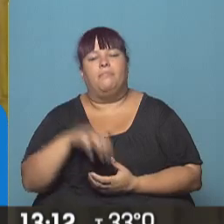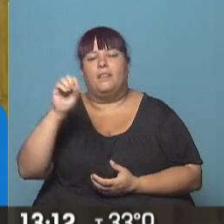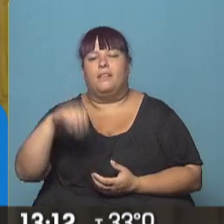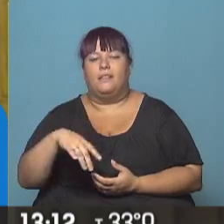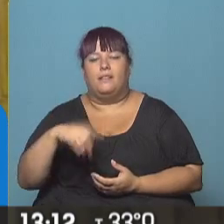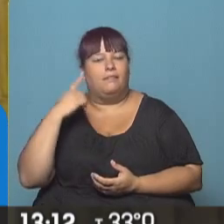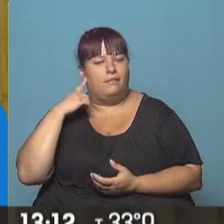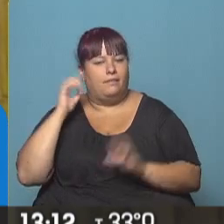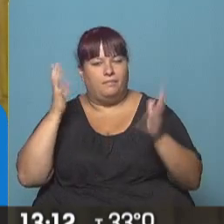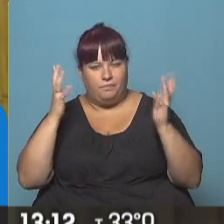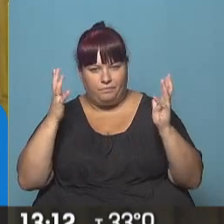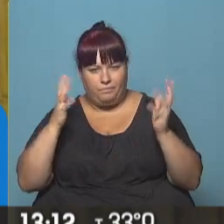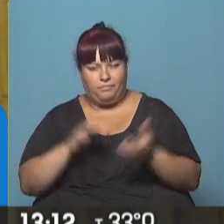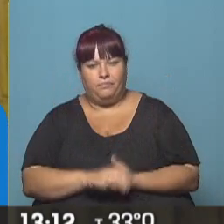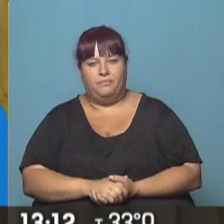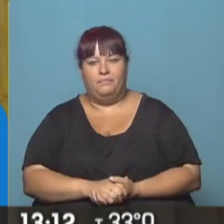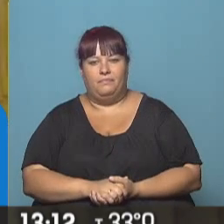acompañan